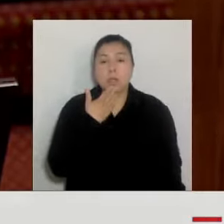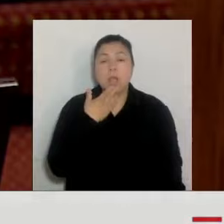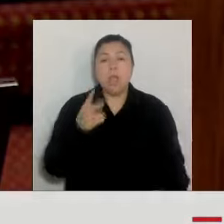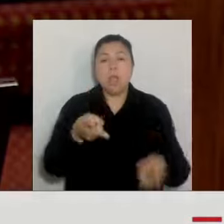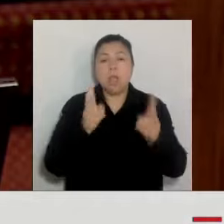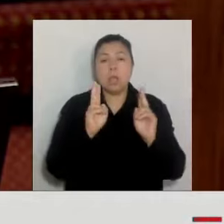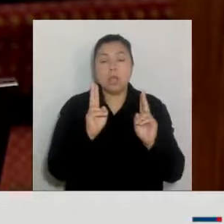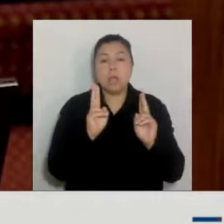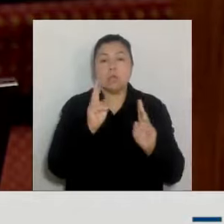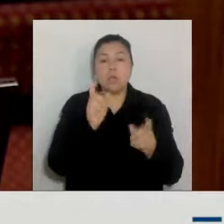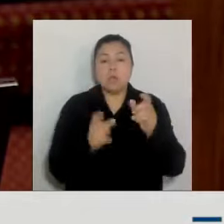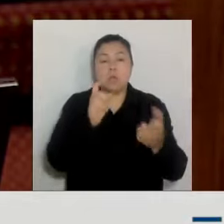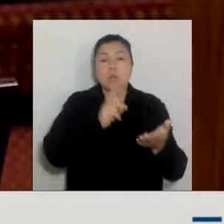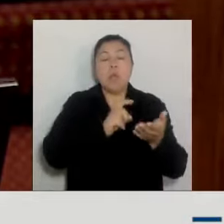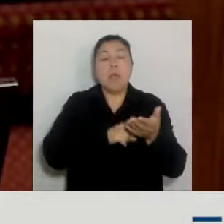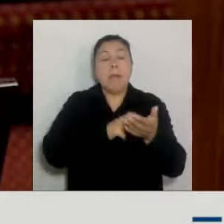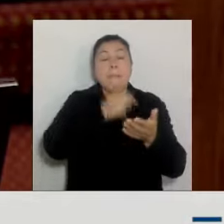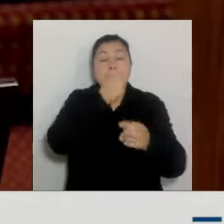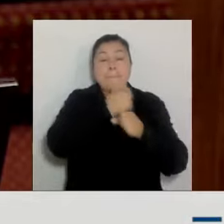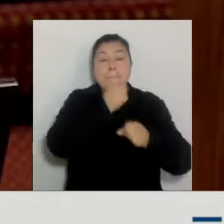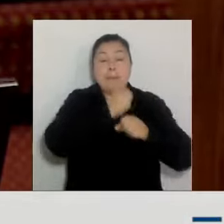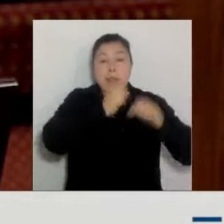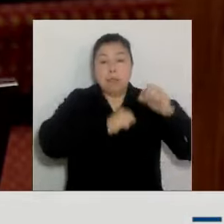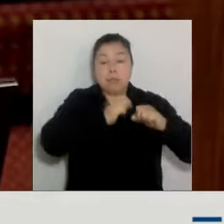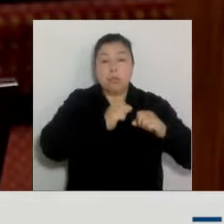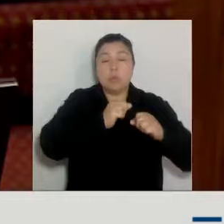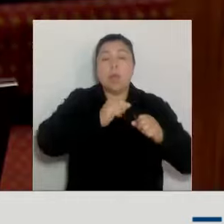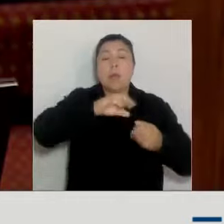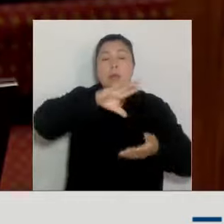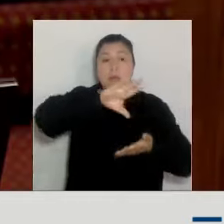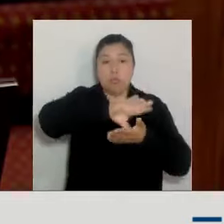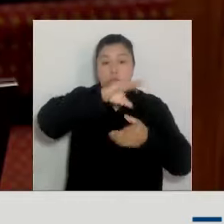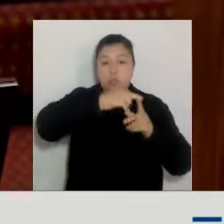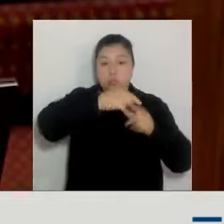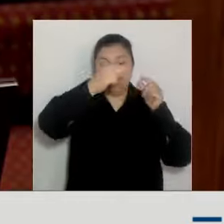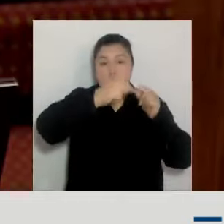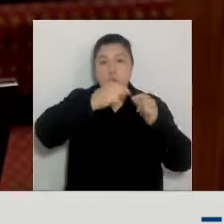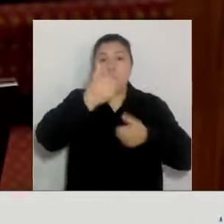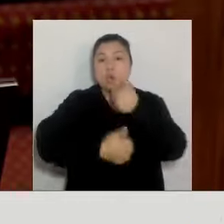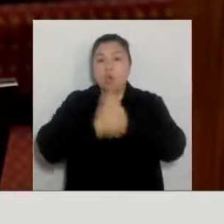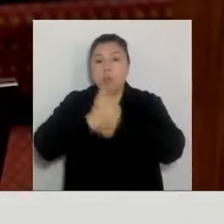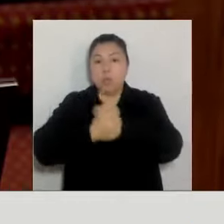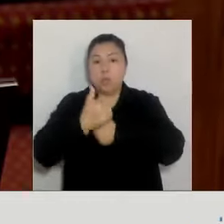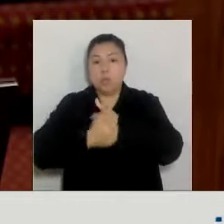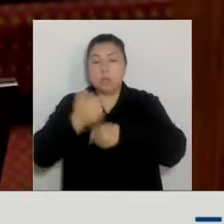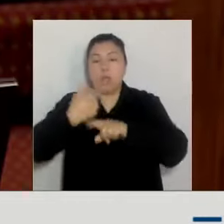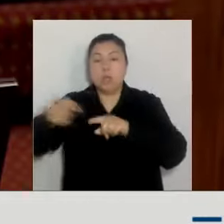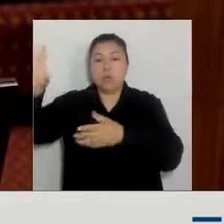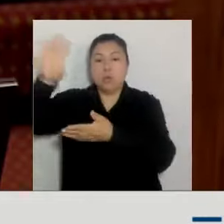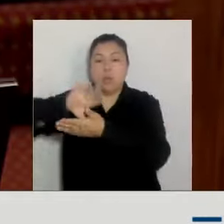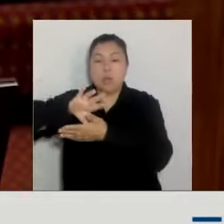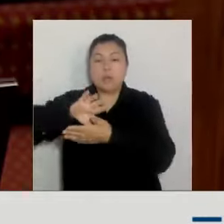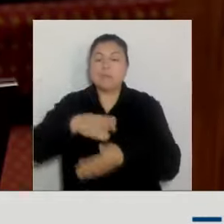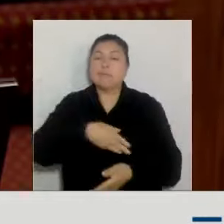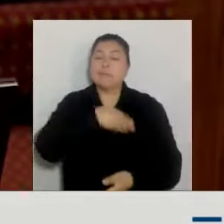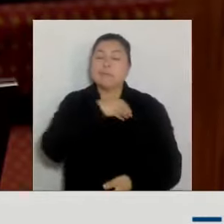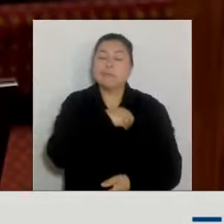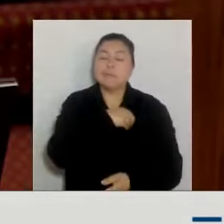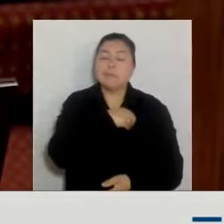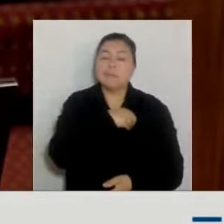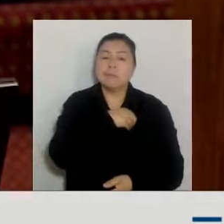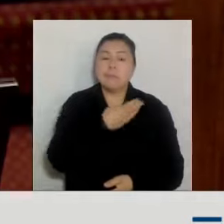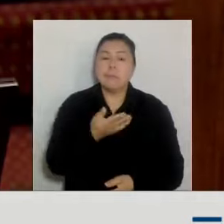productores nacionales de competir en las mismas condiciones con los productores extranjeros que lamentablemente hacen